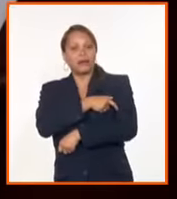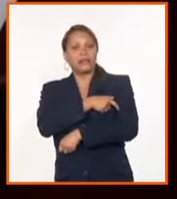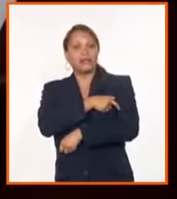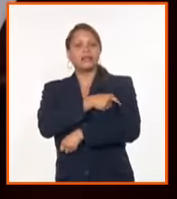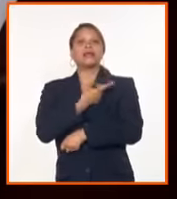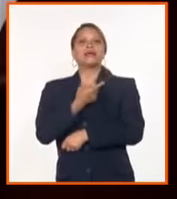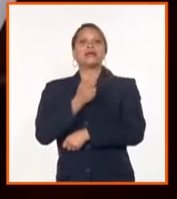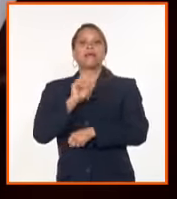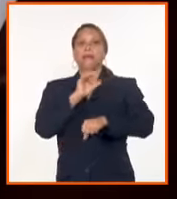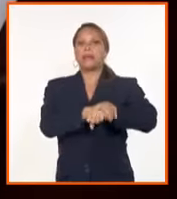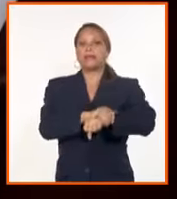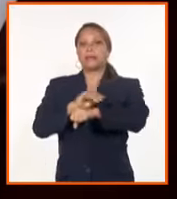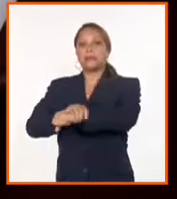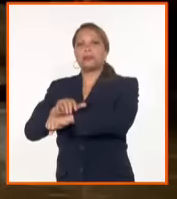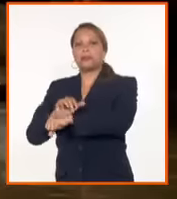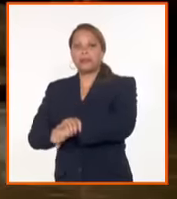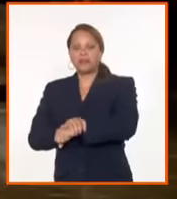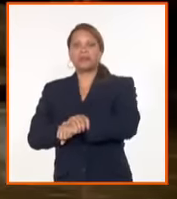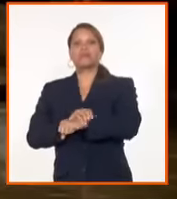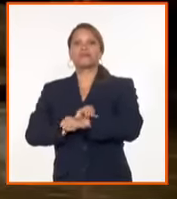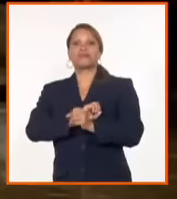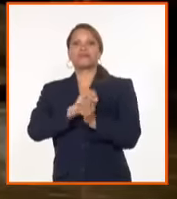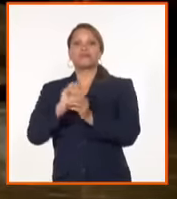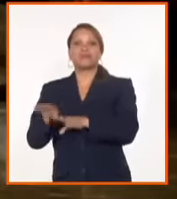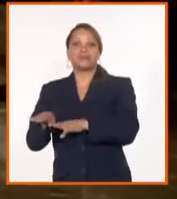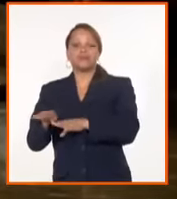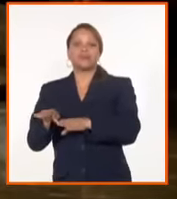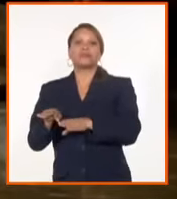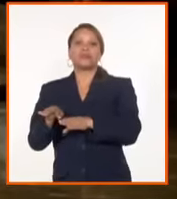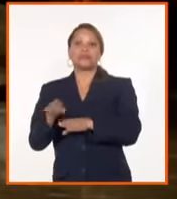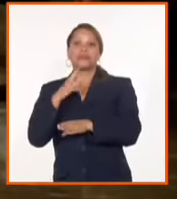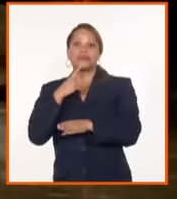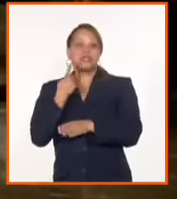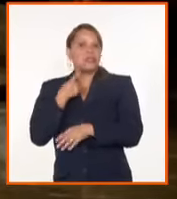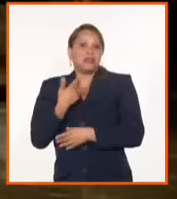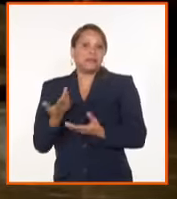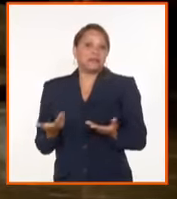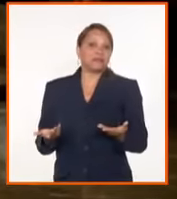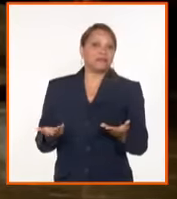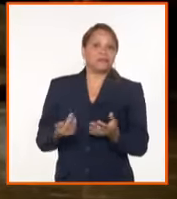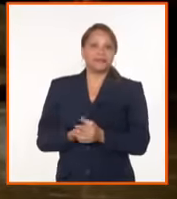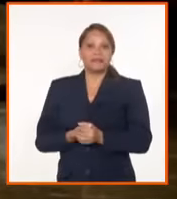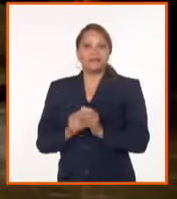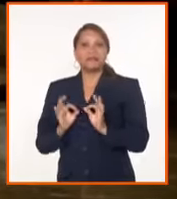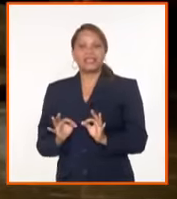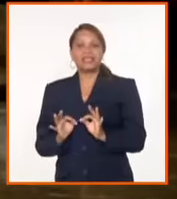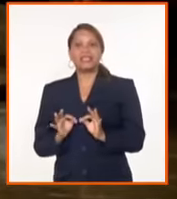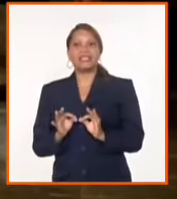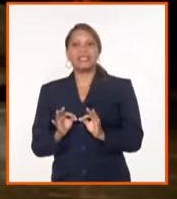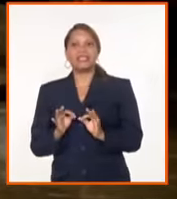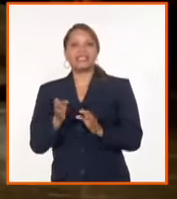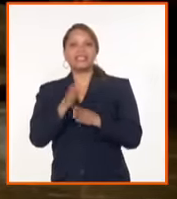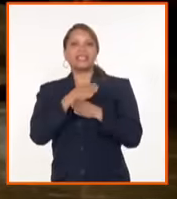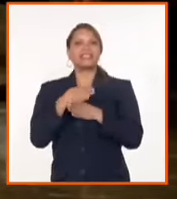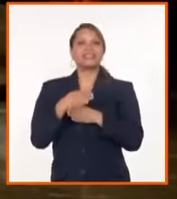fueron presos, una prisión que como ellos llamaban Fragunda, y fíjate qué concepto